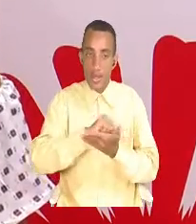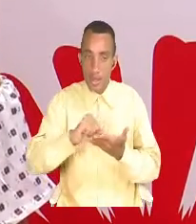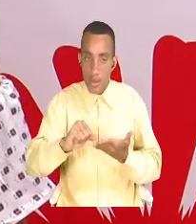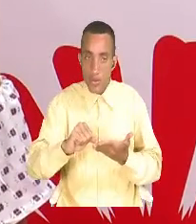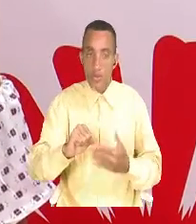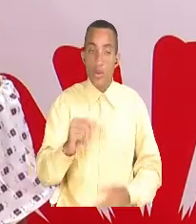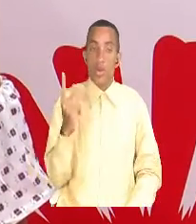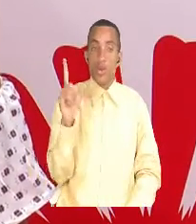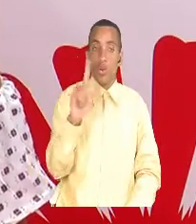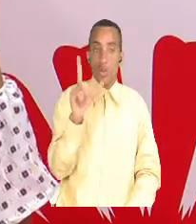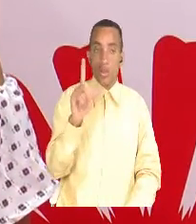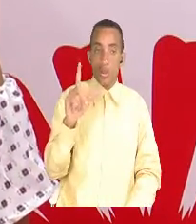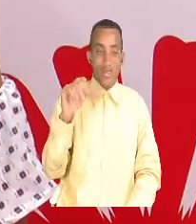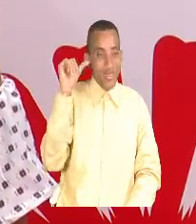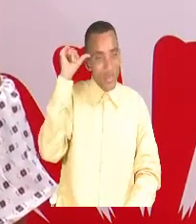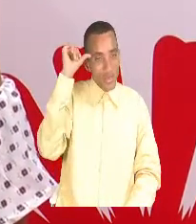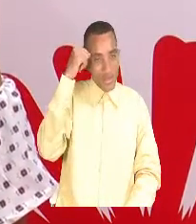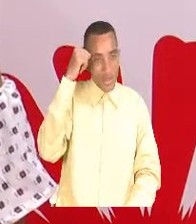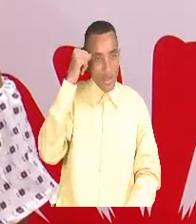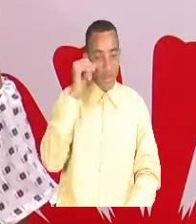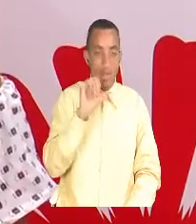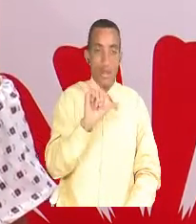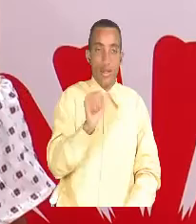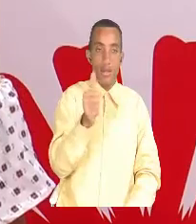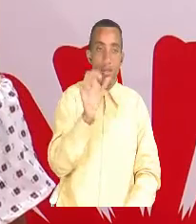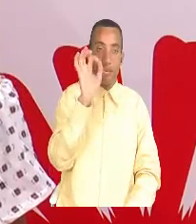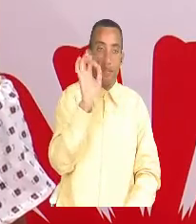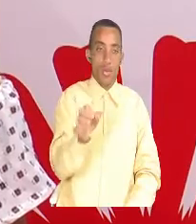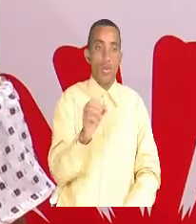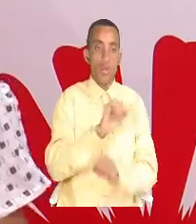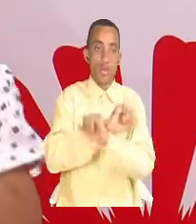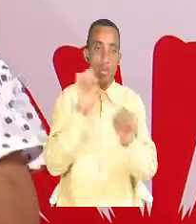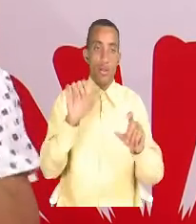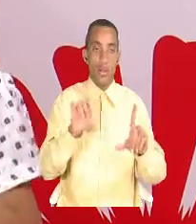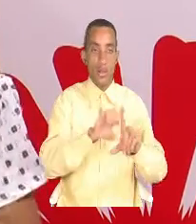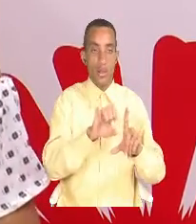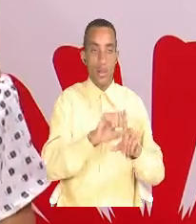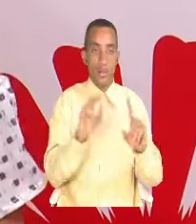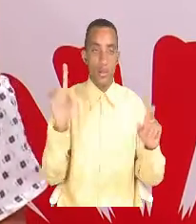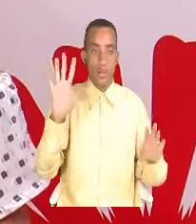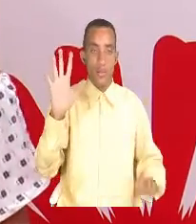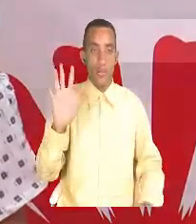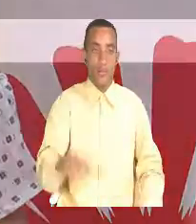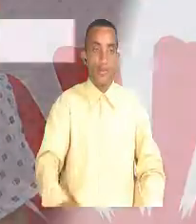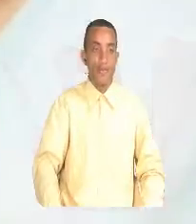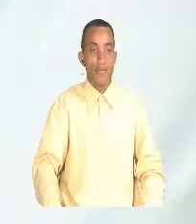lunes. Recuerde que esto es en casa, 10 en punto de la mañana, aquí por Enlace Televisión. Chao.